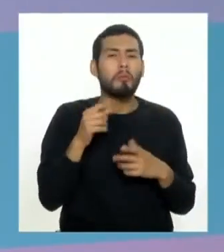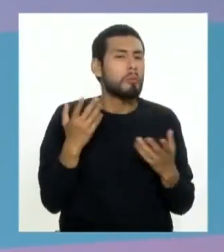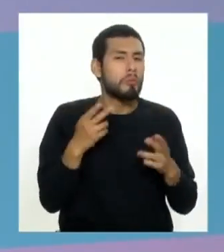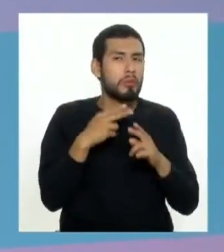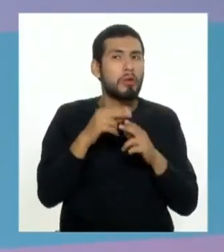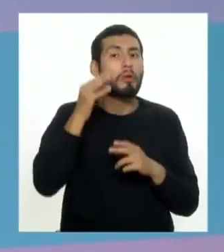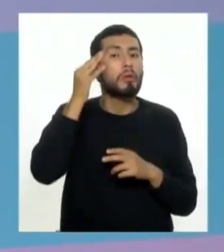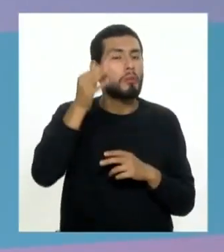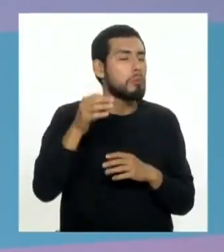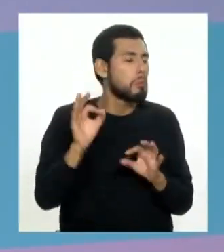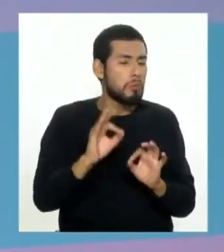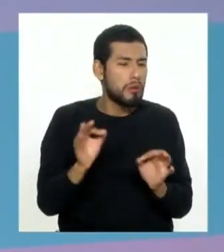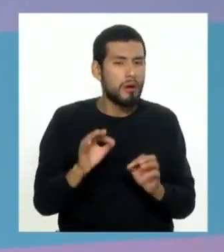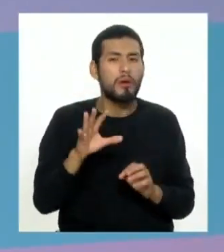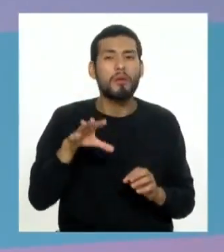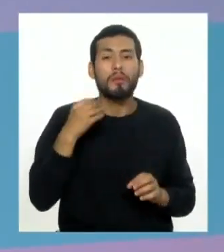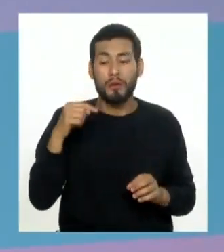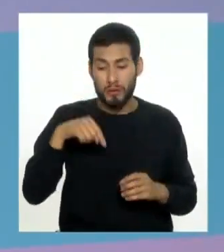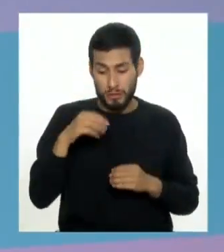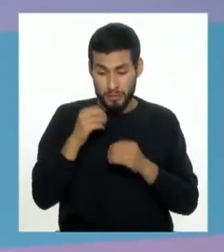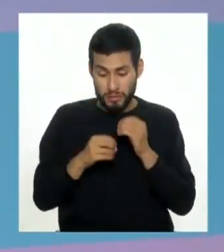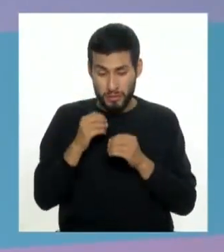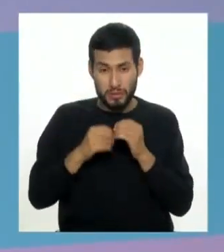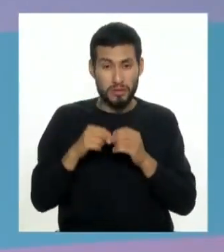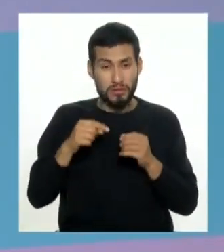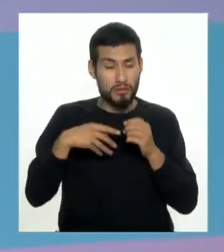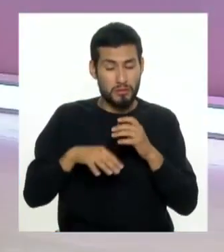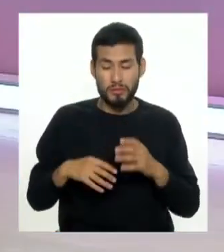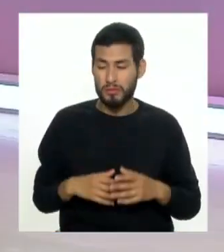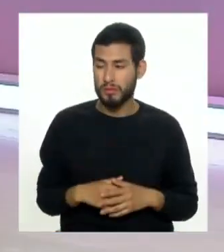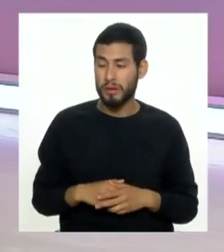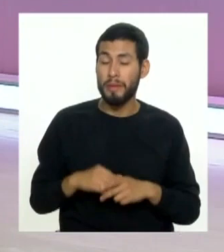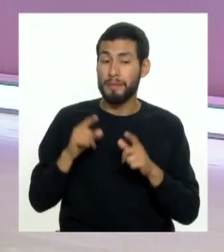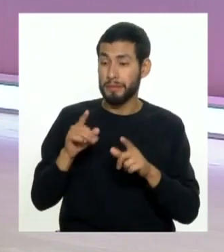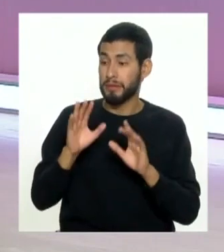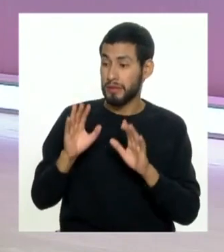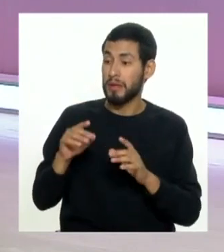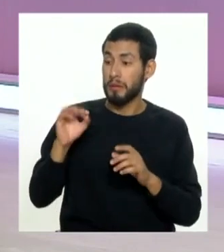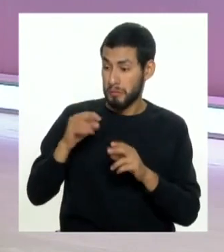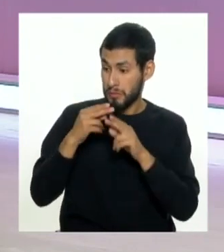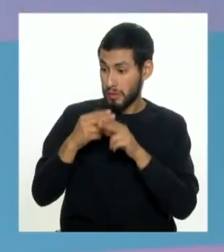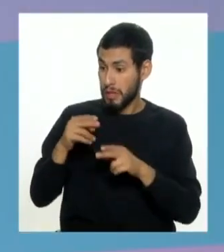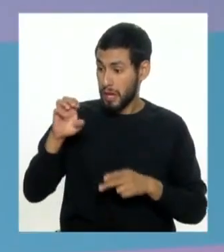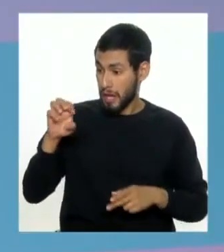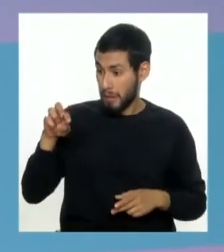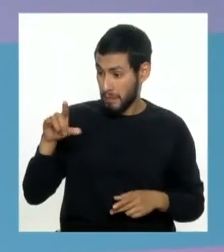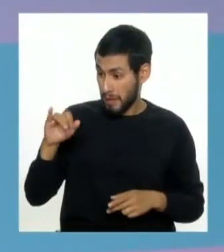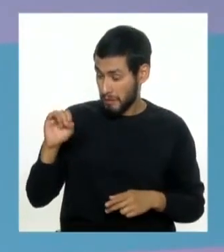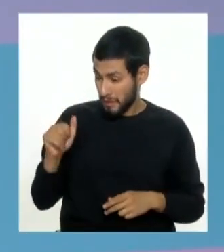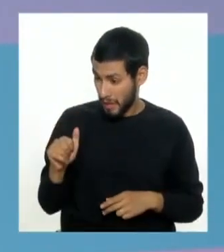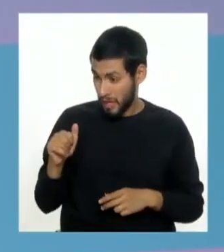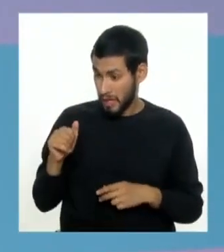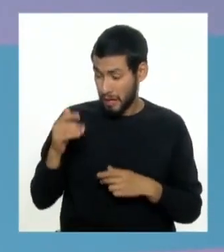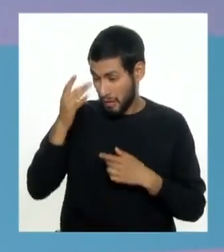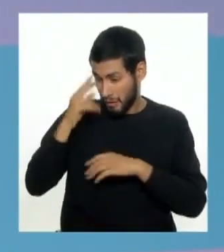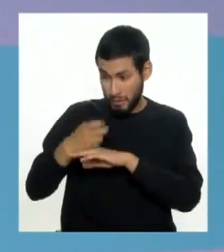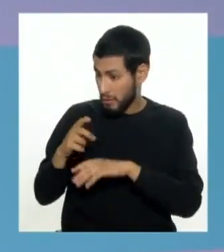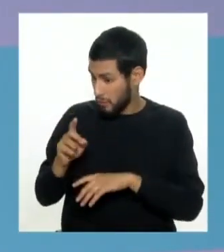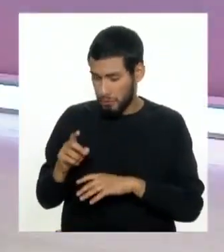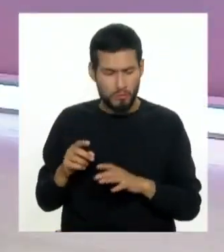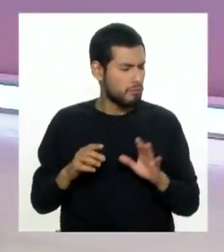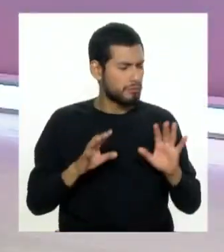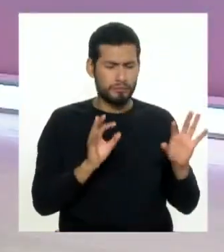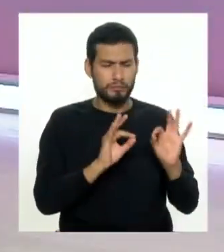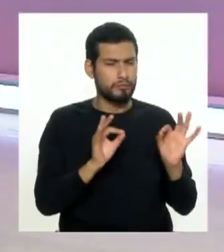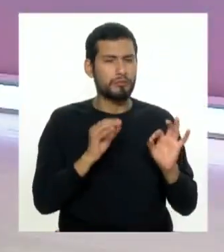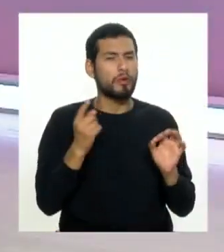presentar epilepsia una vez que solucionemos el trastorno hidroelectrolítico. ¿Pero lo consideramos epilepsia también? No lo vamos a considerar epilepsia. Ah, ok. Doctor, y